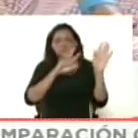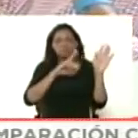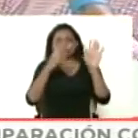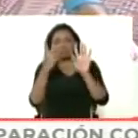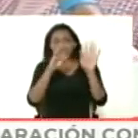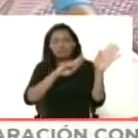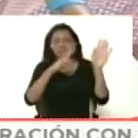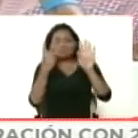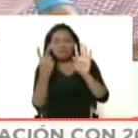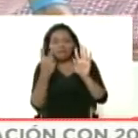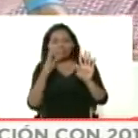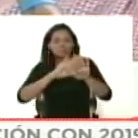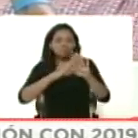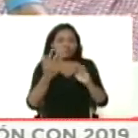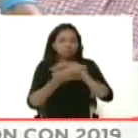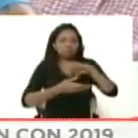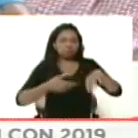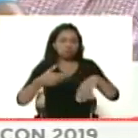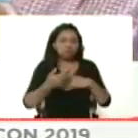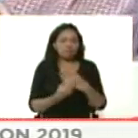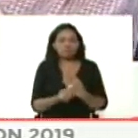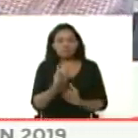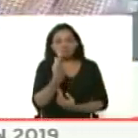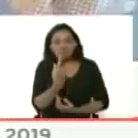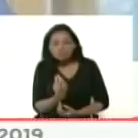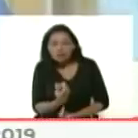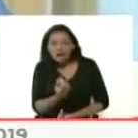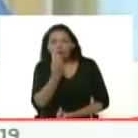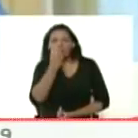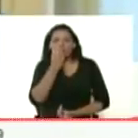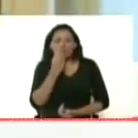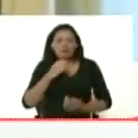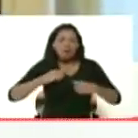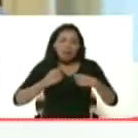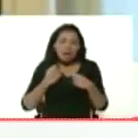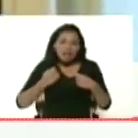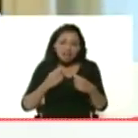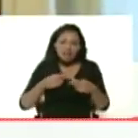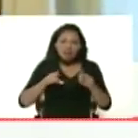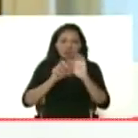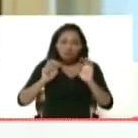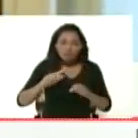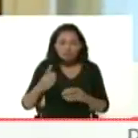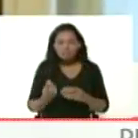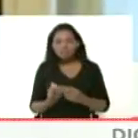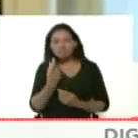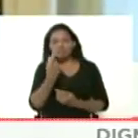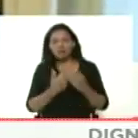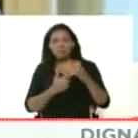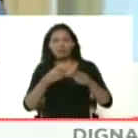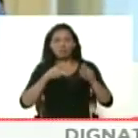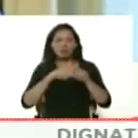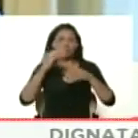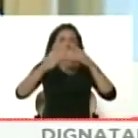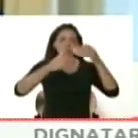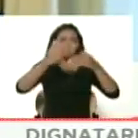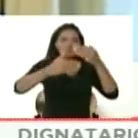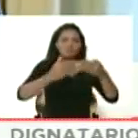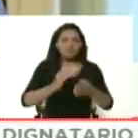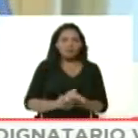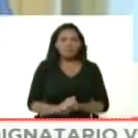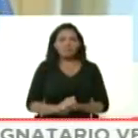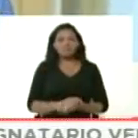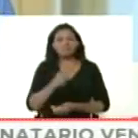como consecuencia de la falta de alimento balanceado, y se ha venido recuperando de manera progresiva. Hay